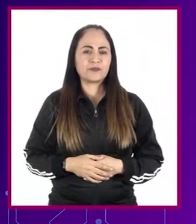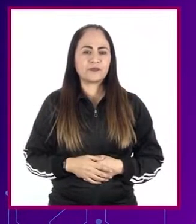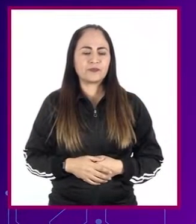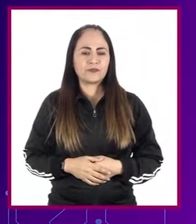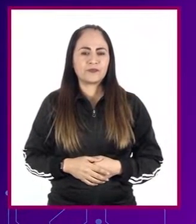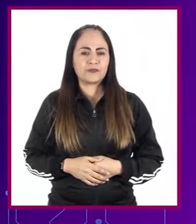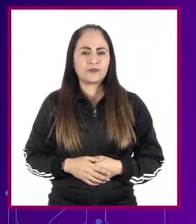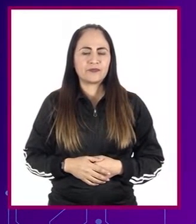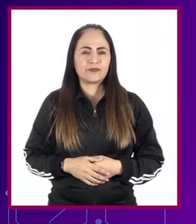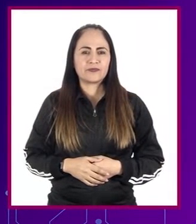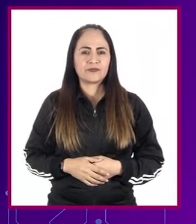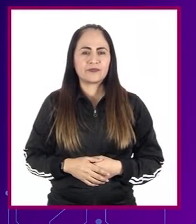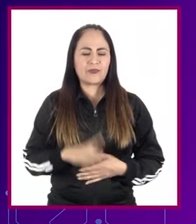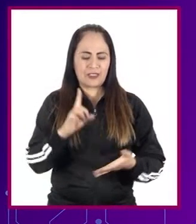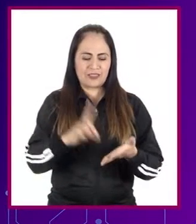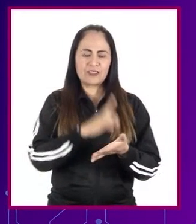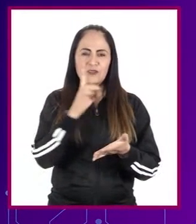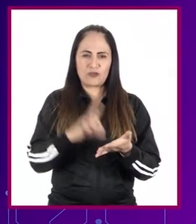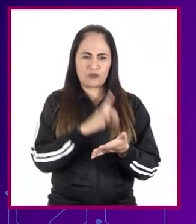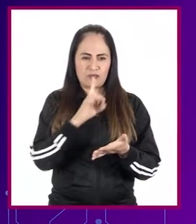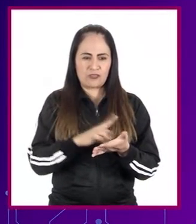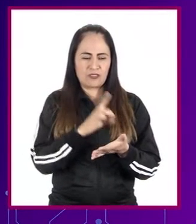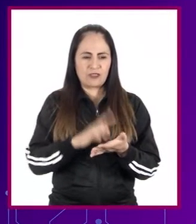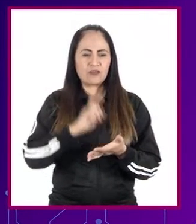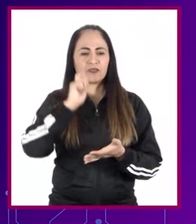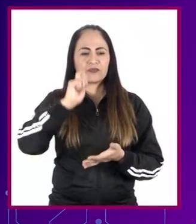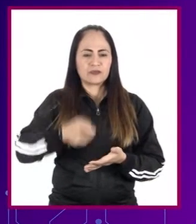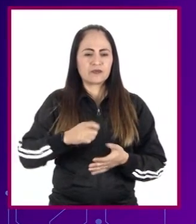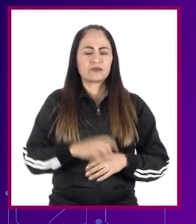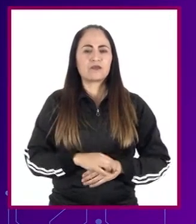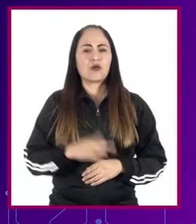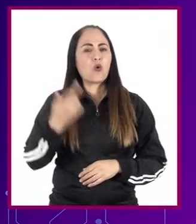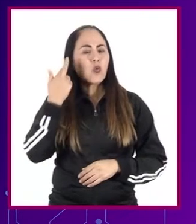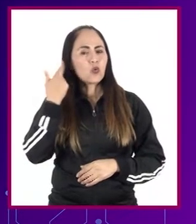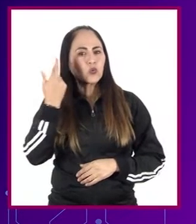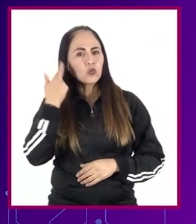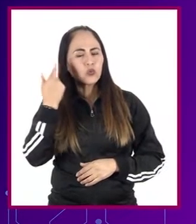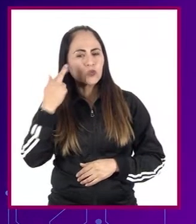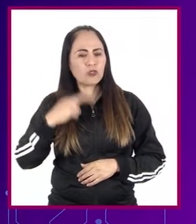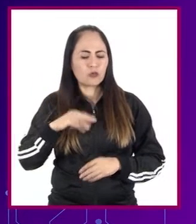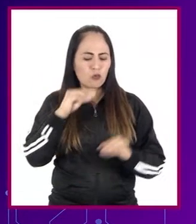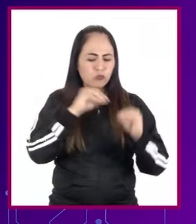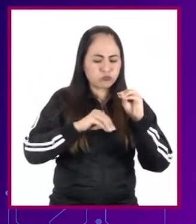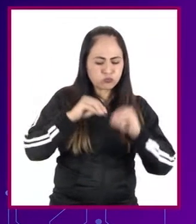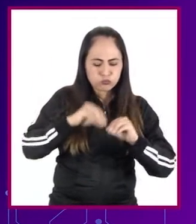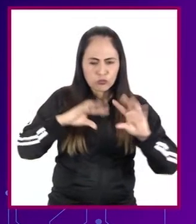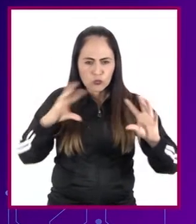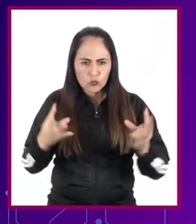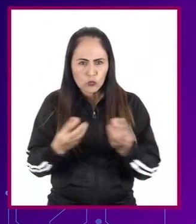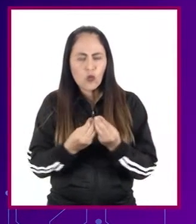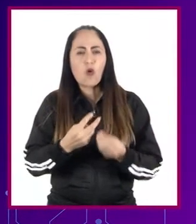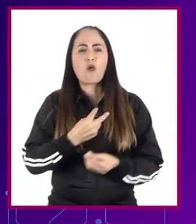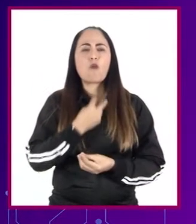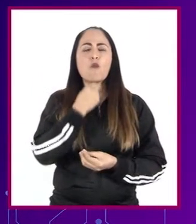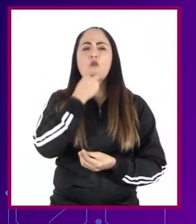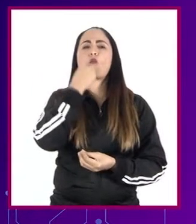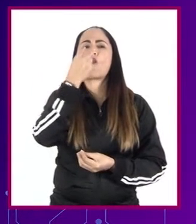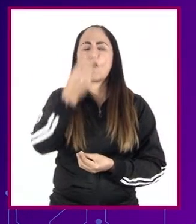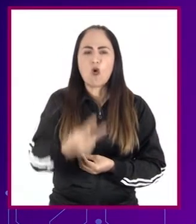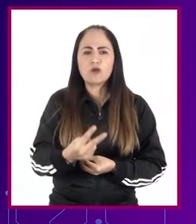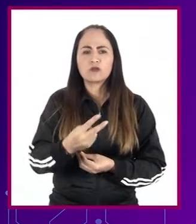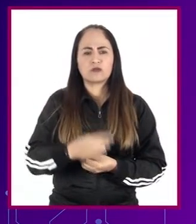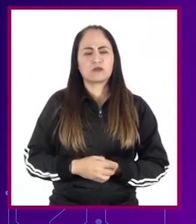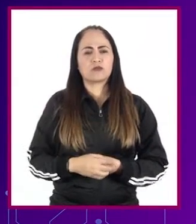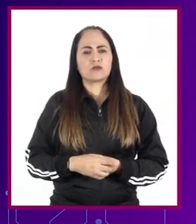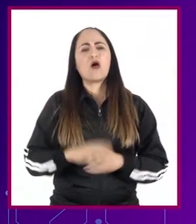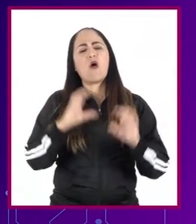El Diccionario de la Lengua Española define a la música como el arte de combinar los sonidos de la voz humana o de los instrumentos o